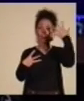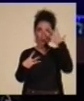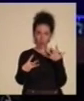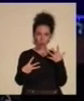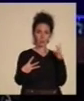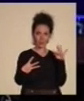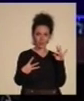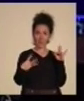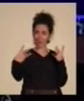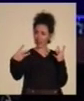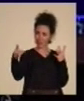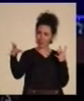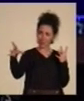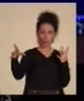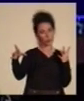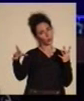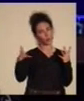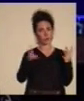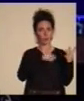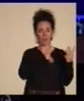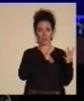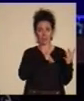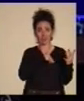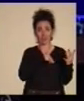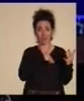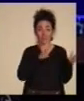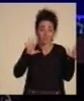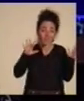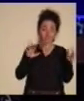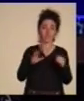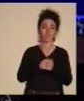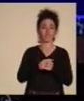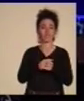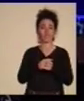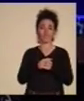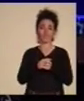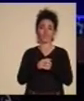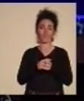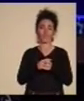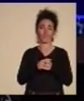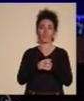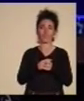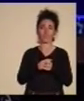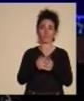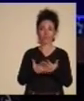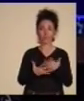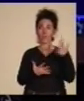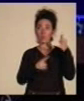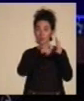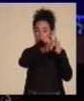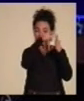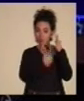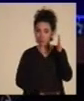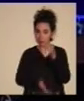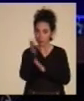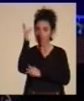fuera. Es una pena, pero bueno, vamos a ello, ¿vale? Las 5 murgas